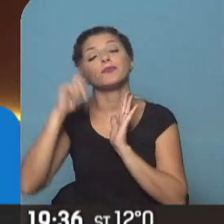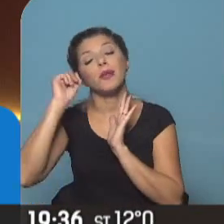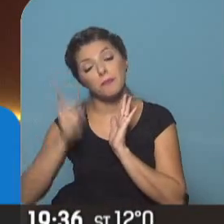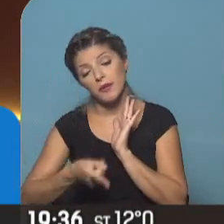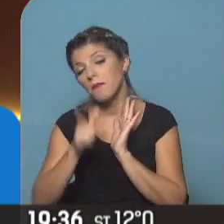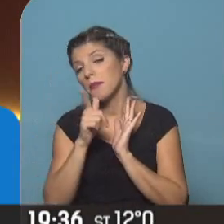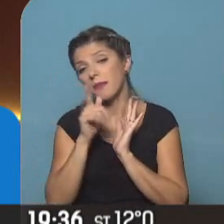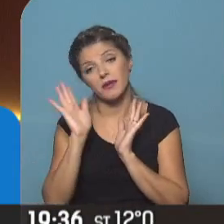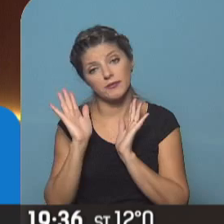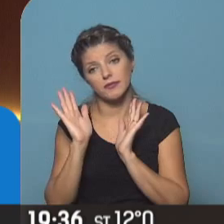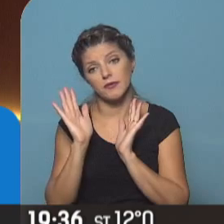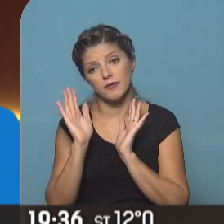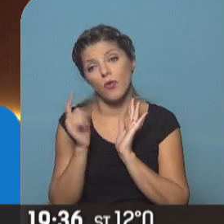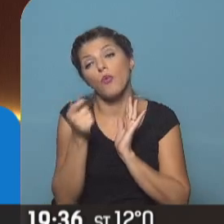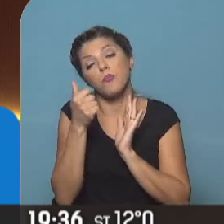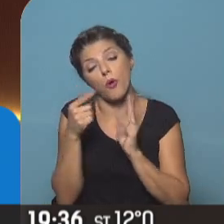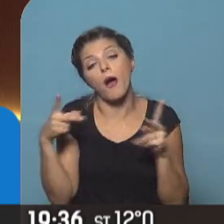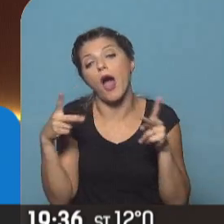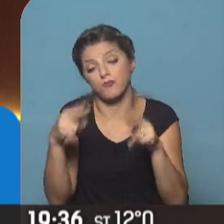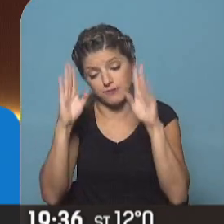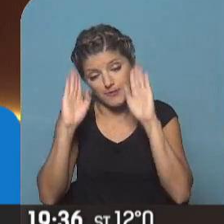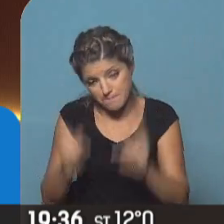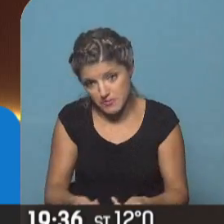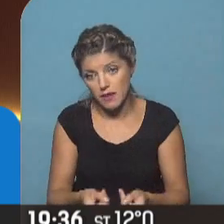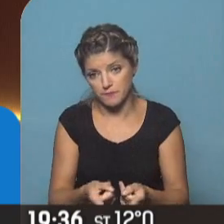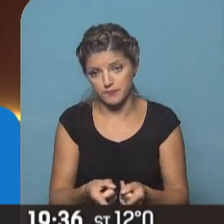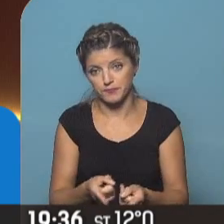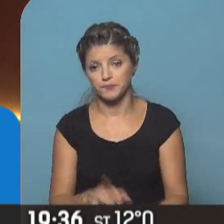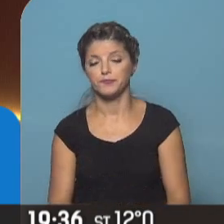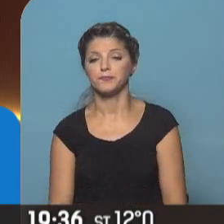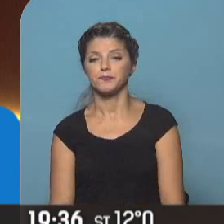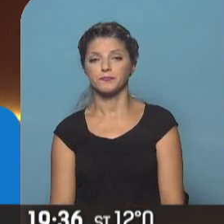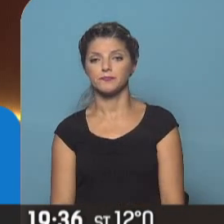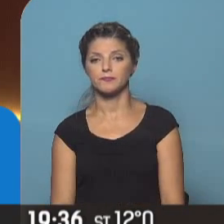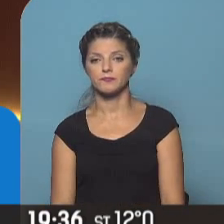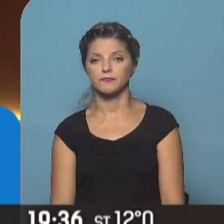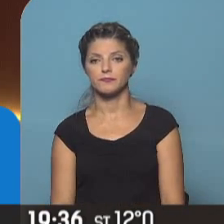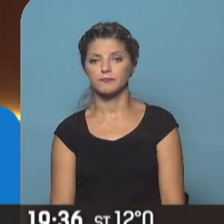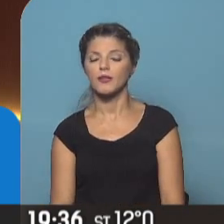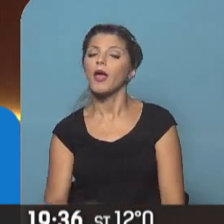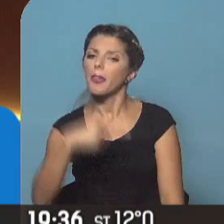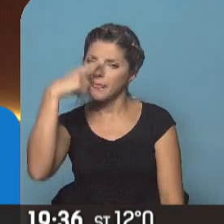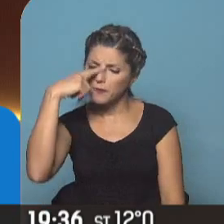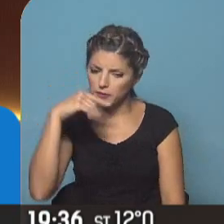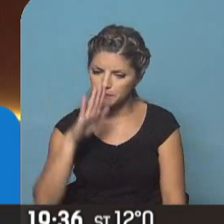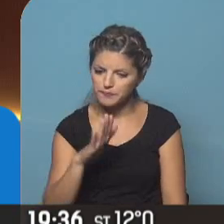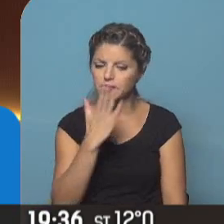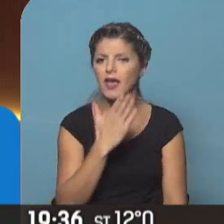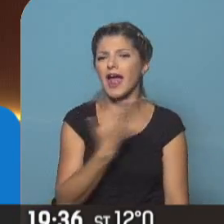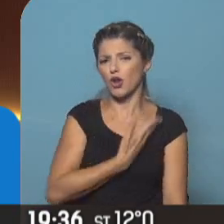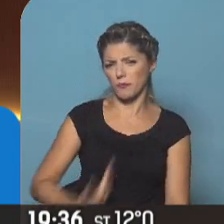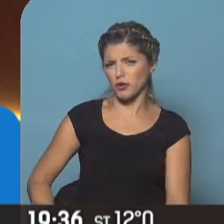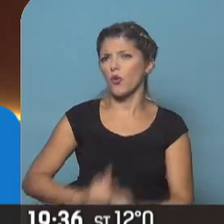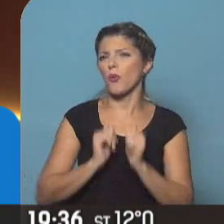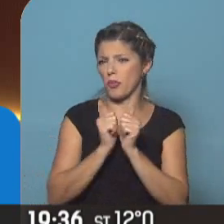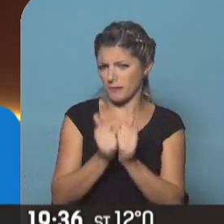ir mirar un poco esos gastos. Y después el gobierno obviamente tuvo al principio una política de